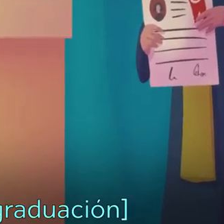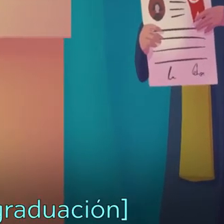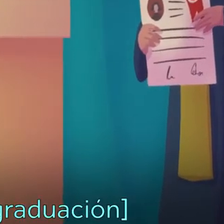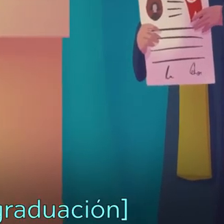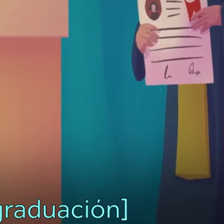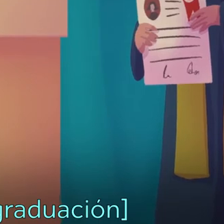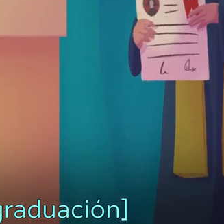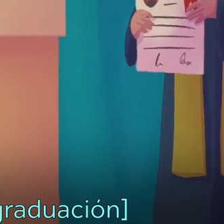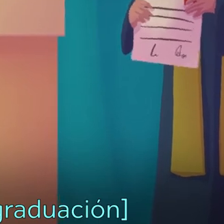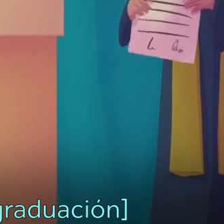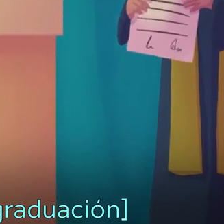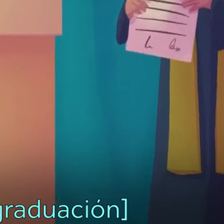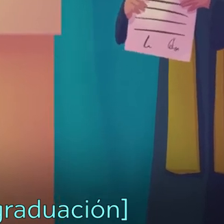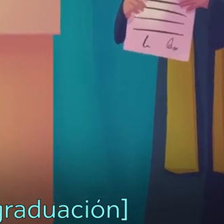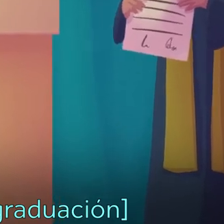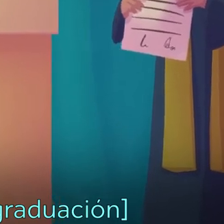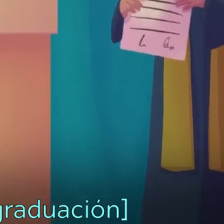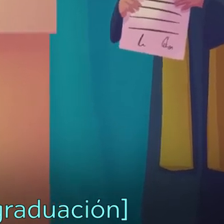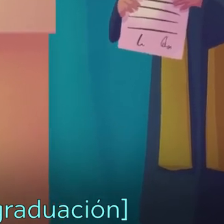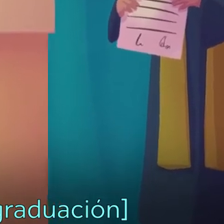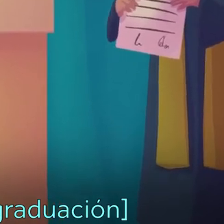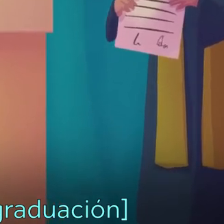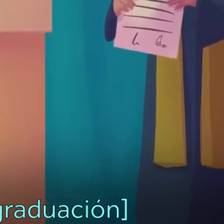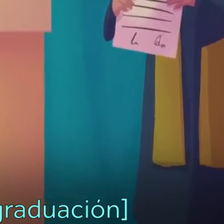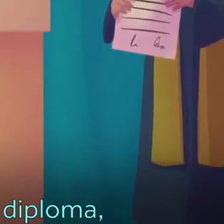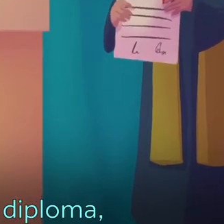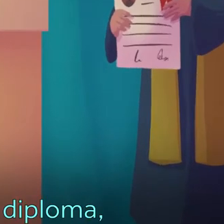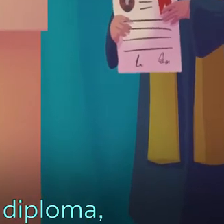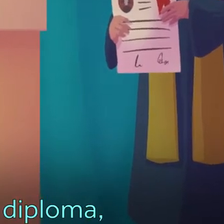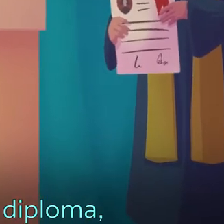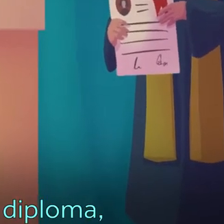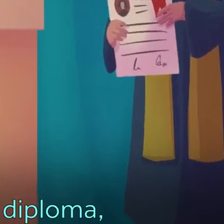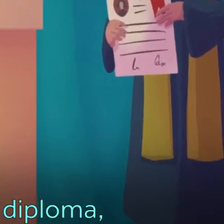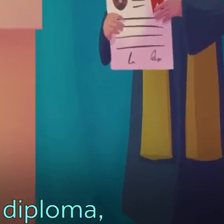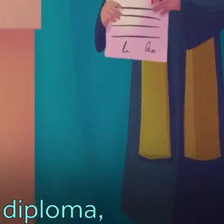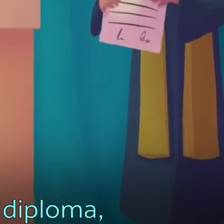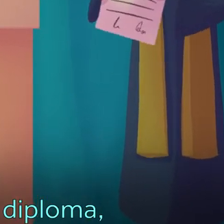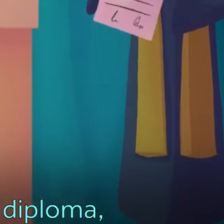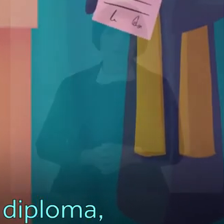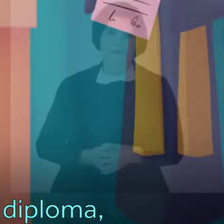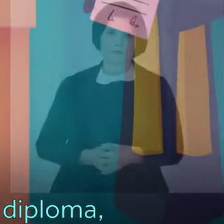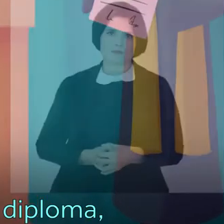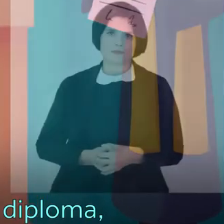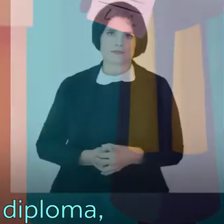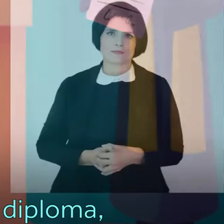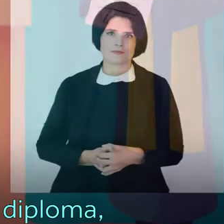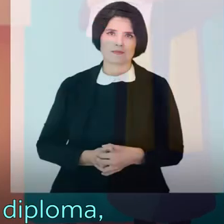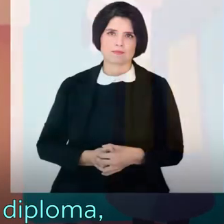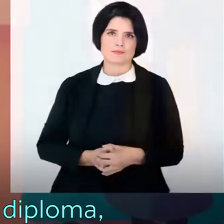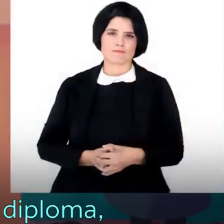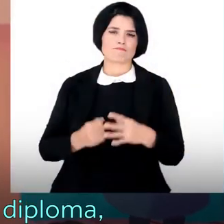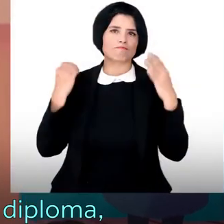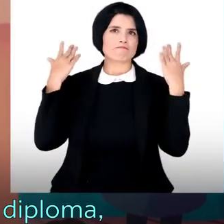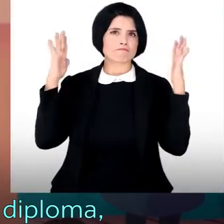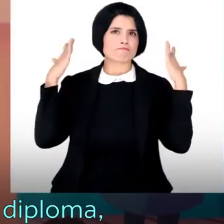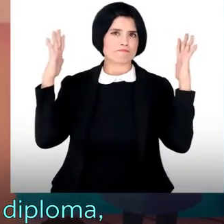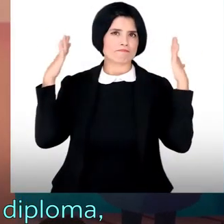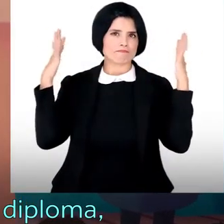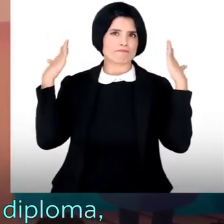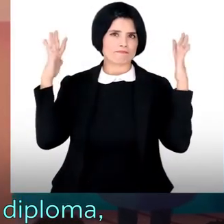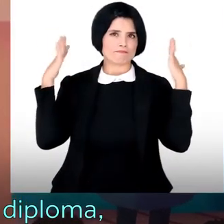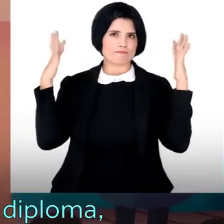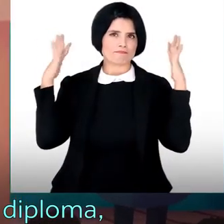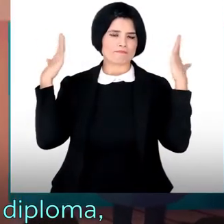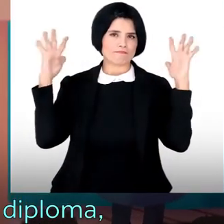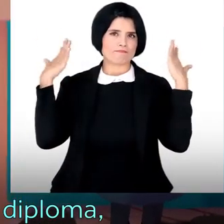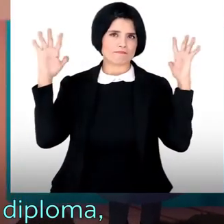Ana finalmente ha logrado alcanzar su graduación. Se acerca a un estrado para recibir un diploma. Ella viste toga y